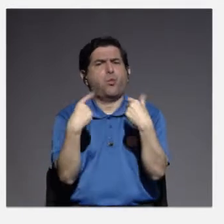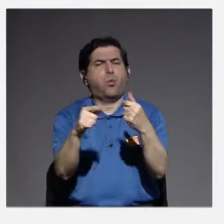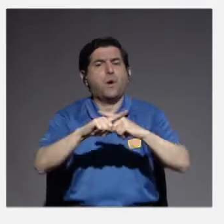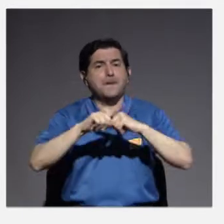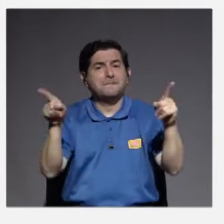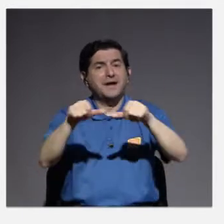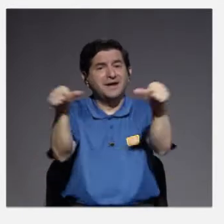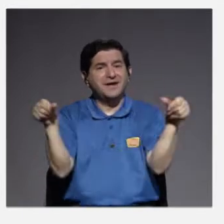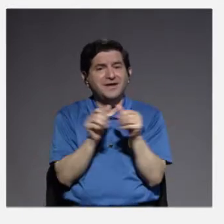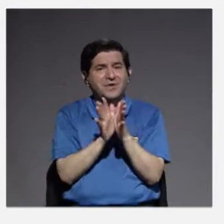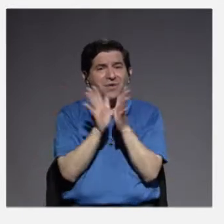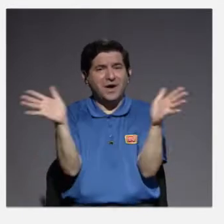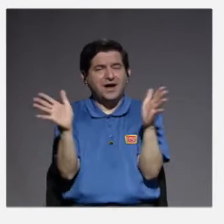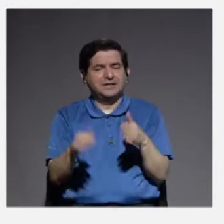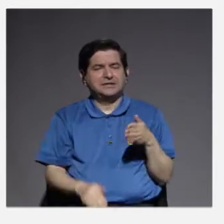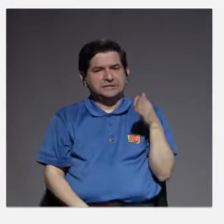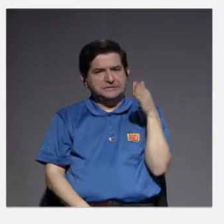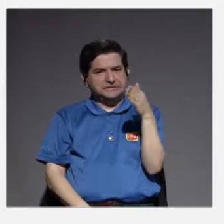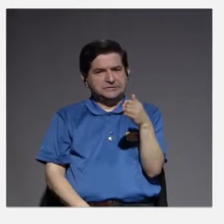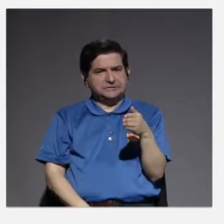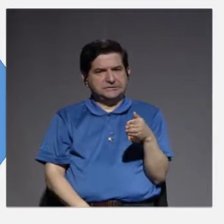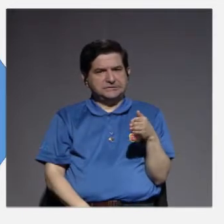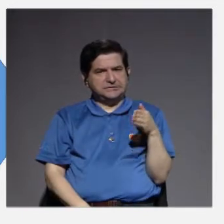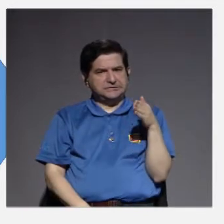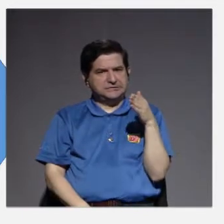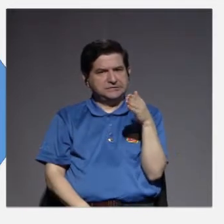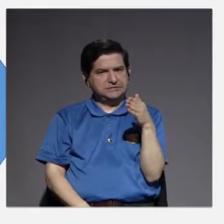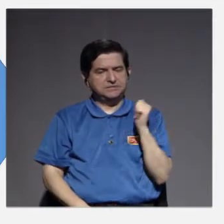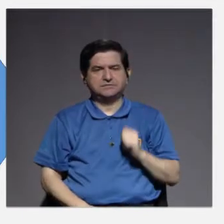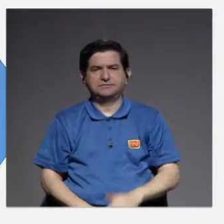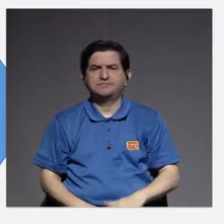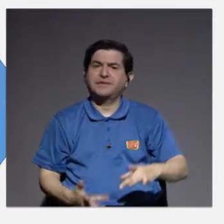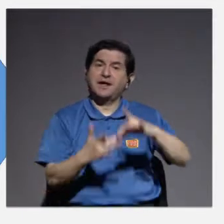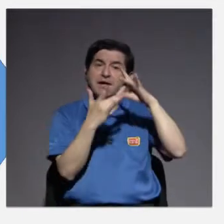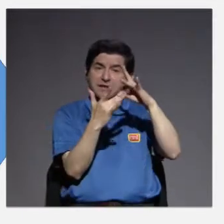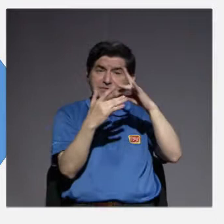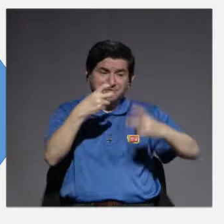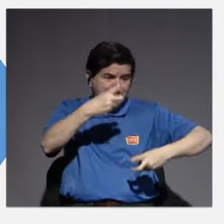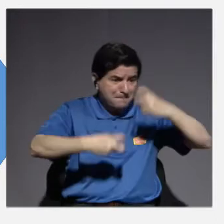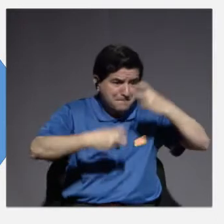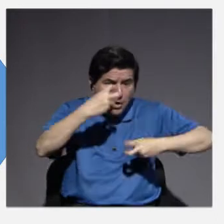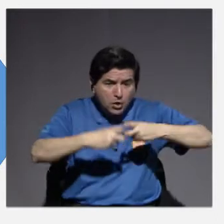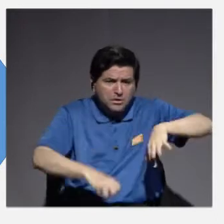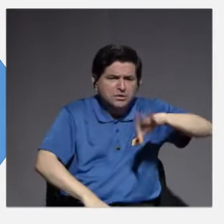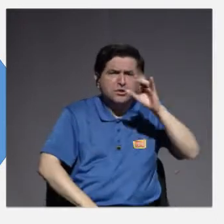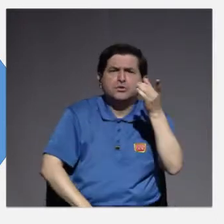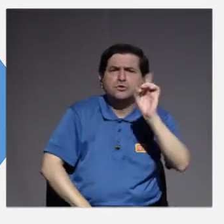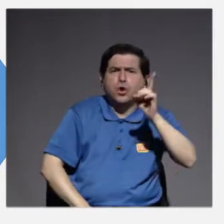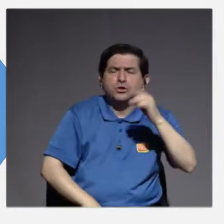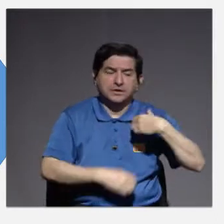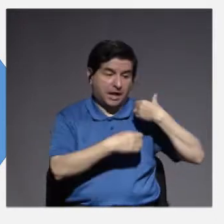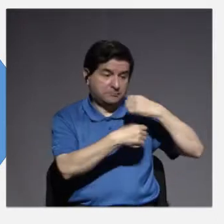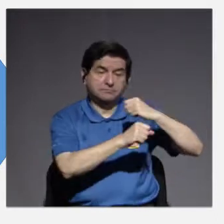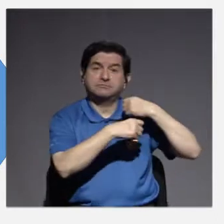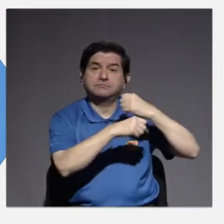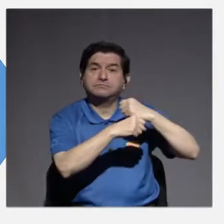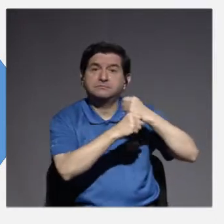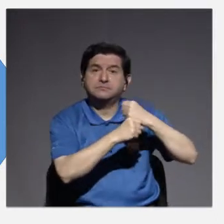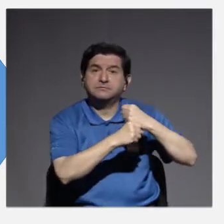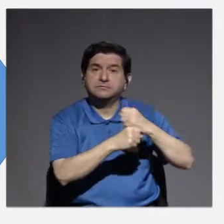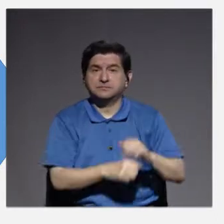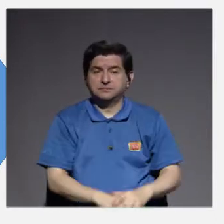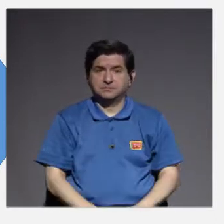sector público avanza más lentamente. Particularmente la problemática la encontramos en las municipalidades, ya que